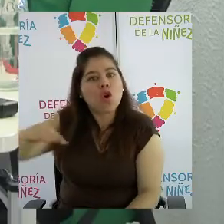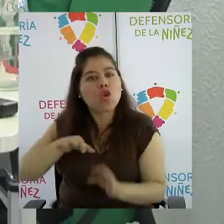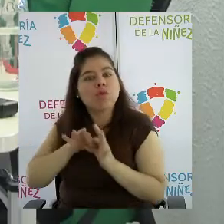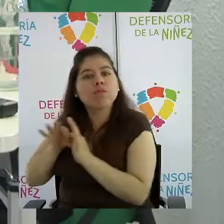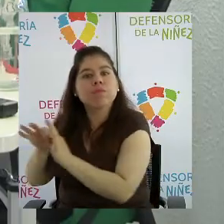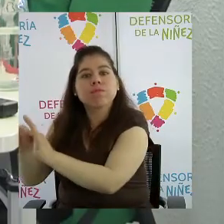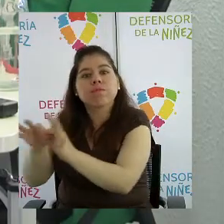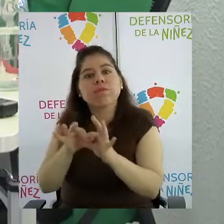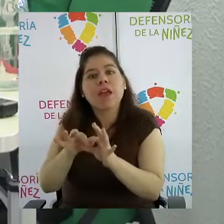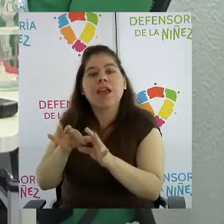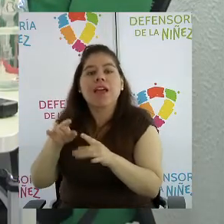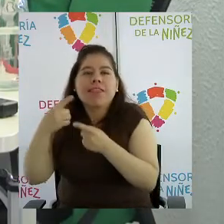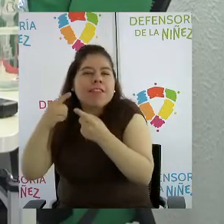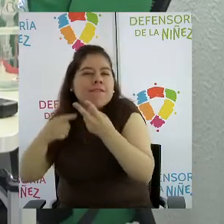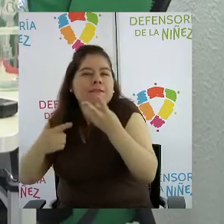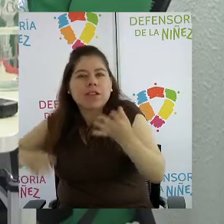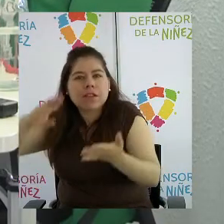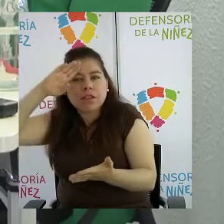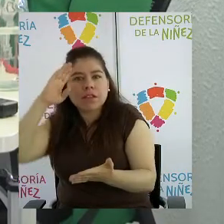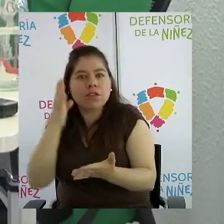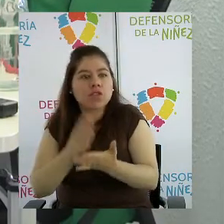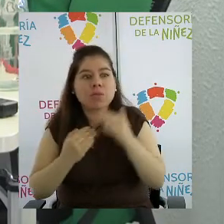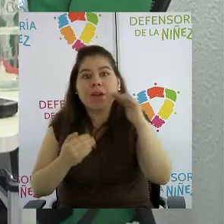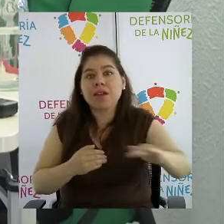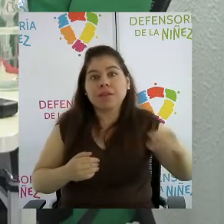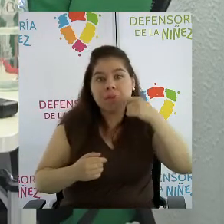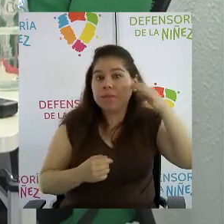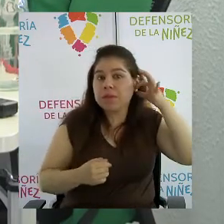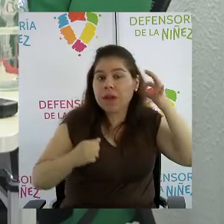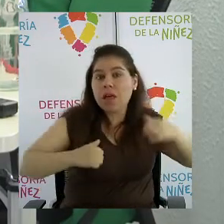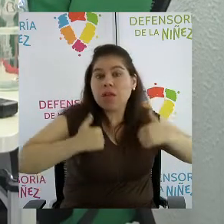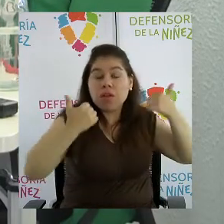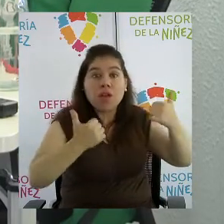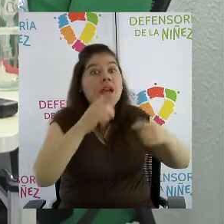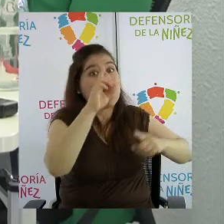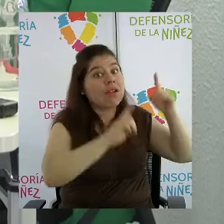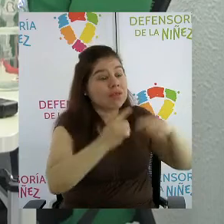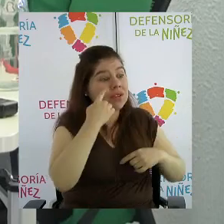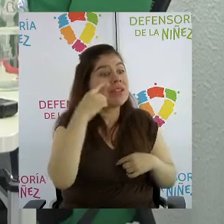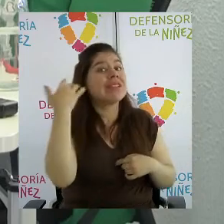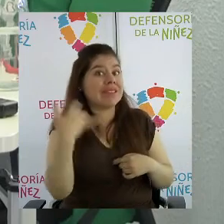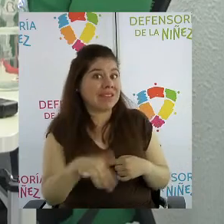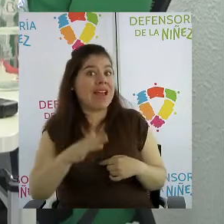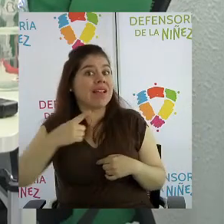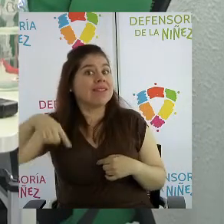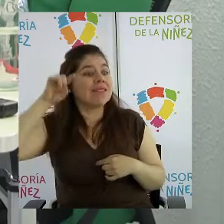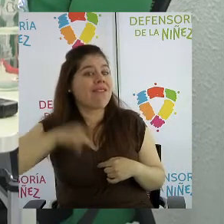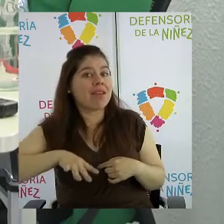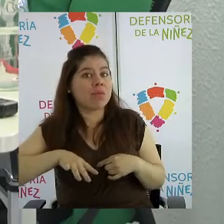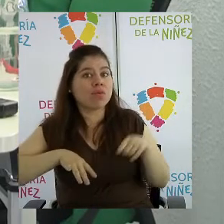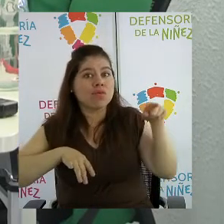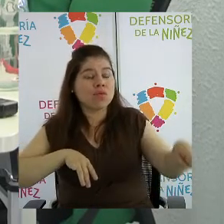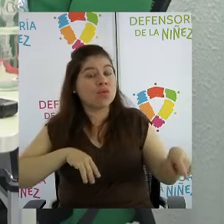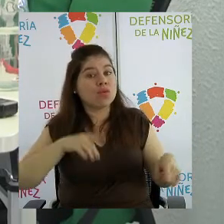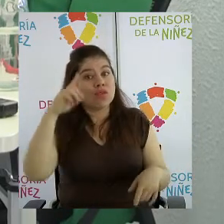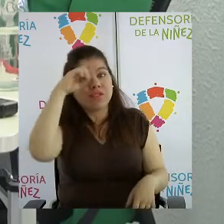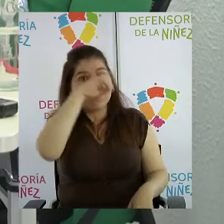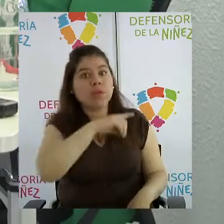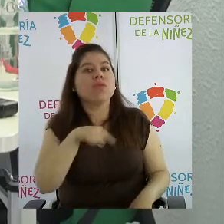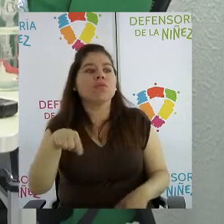acciones que permitan que los niños, niñas y adolescentes, respecto de cuyos casos hemos conocido como Defensoría de la Niñez, tengan una intervención